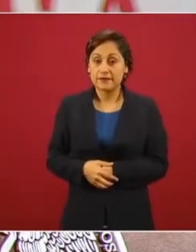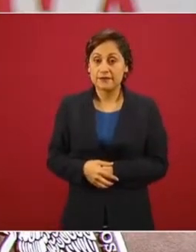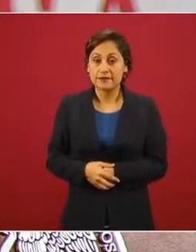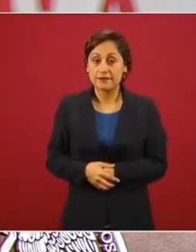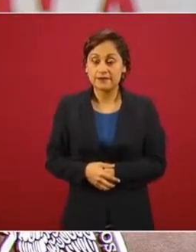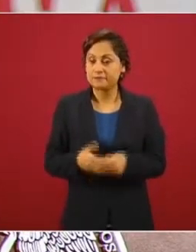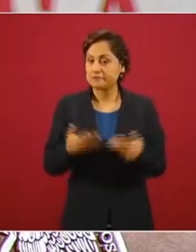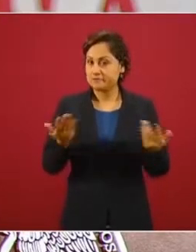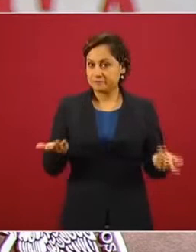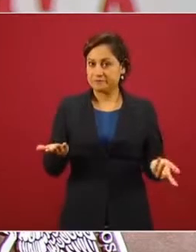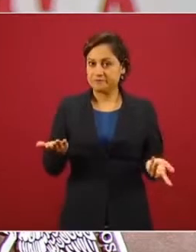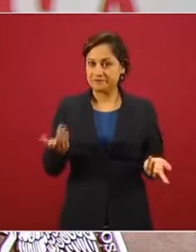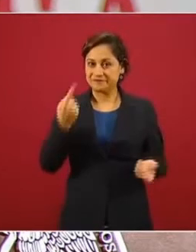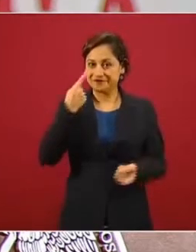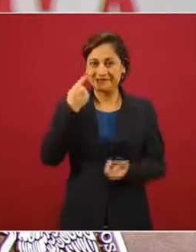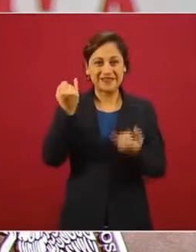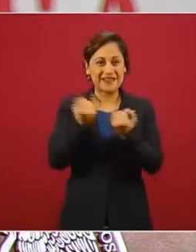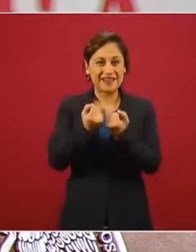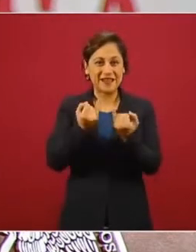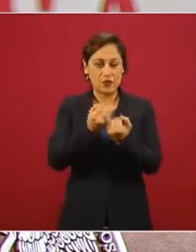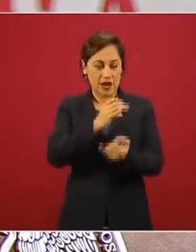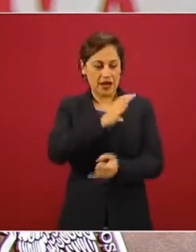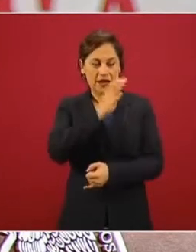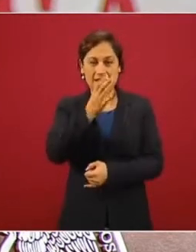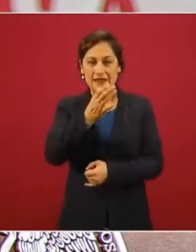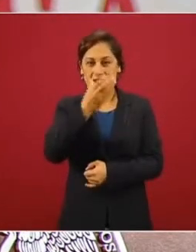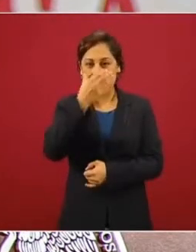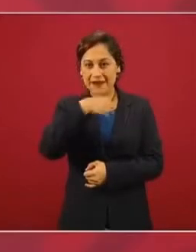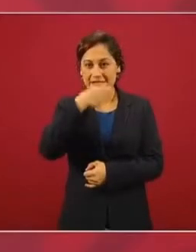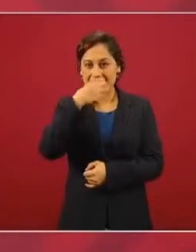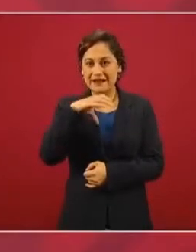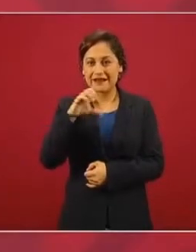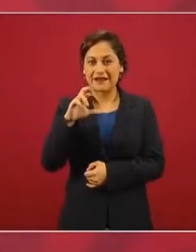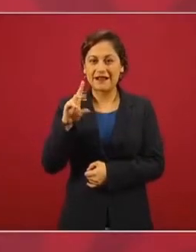Entonces, al general Cárdenas,